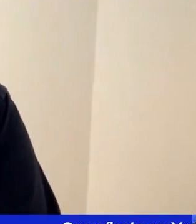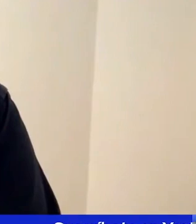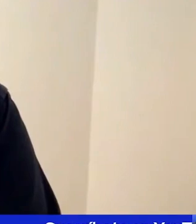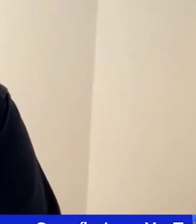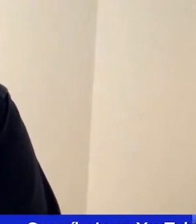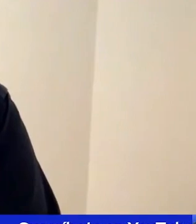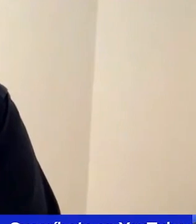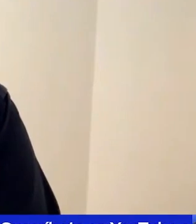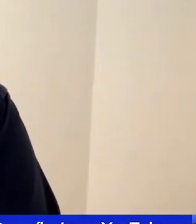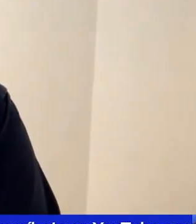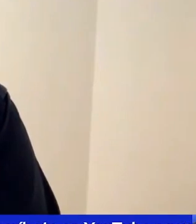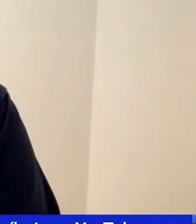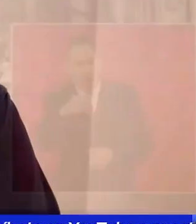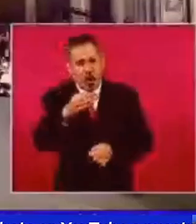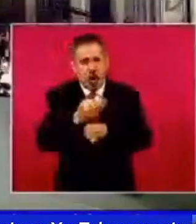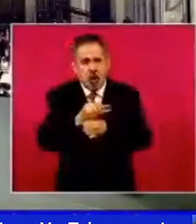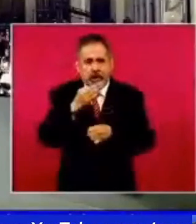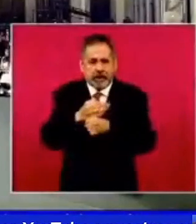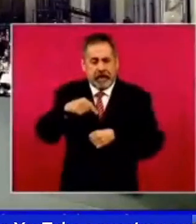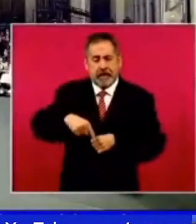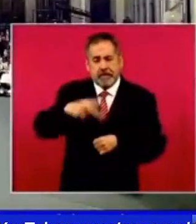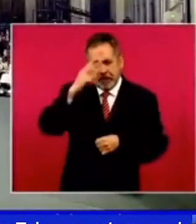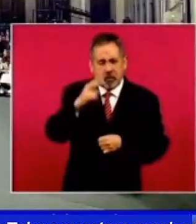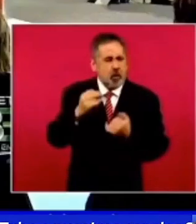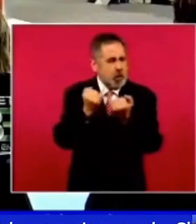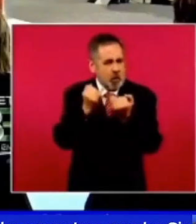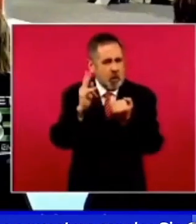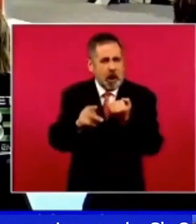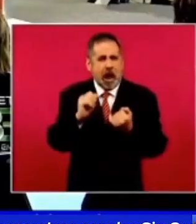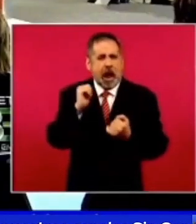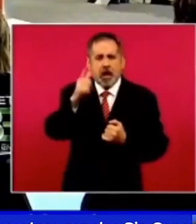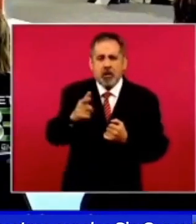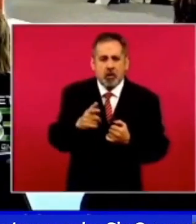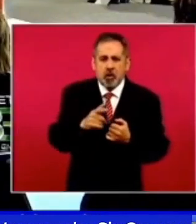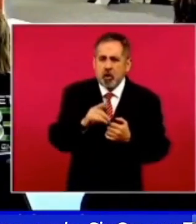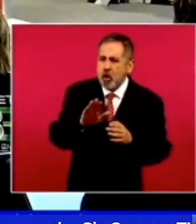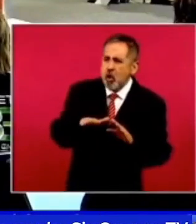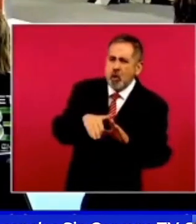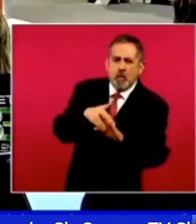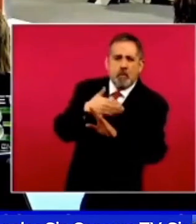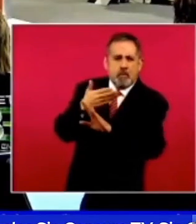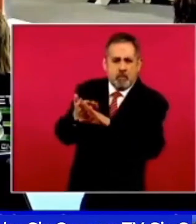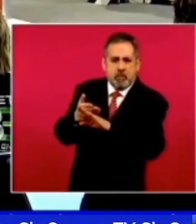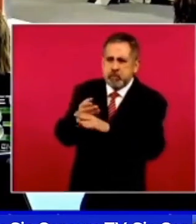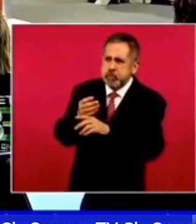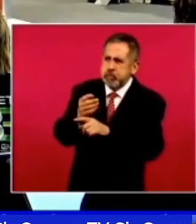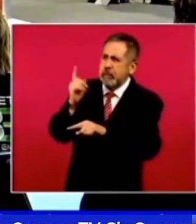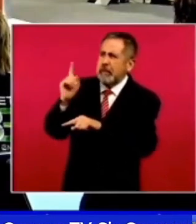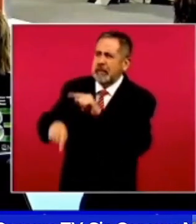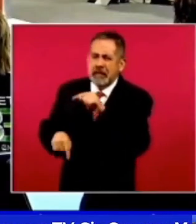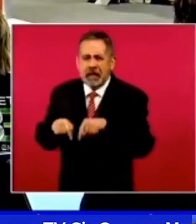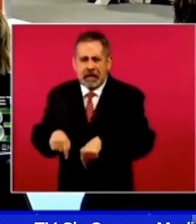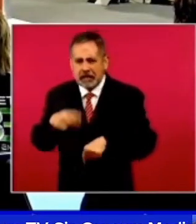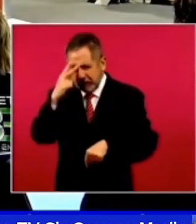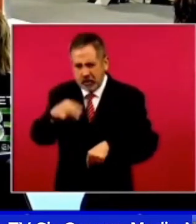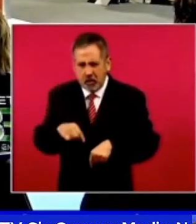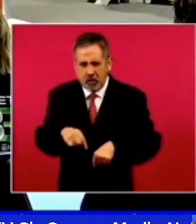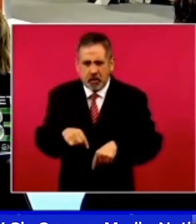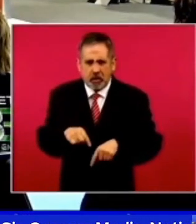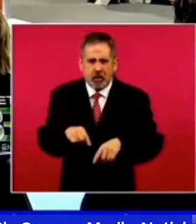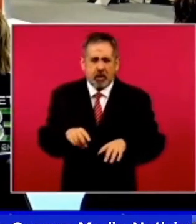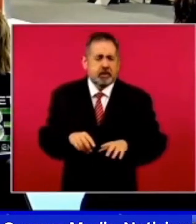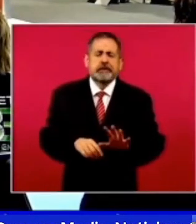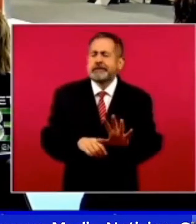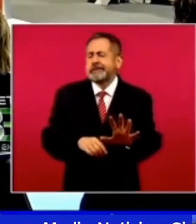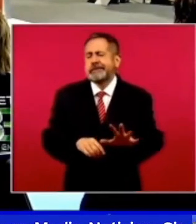¿Un golpe blando ahora en México? ¿Mande? ¿Piensa que se está llevando a cabo un golpe blanco ahora aquí en México? No, aquí blando. No